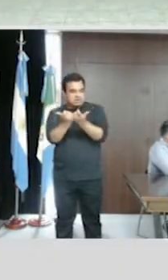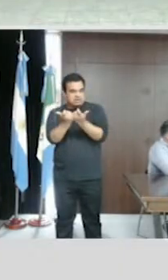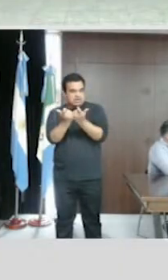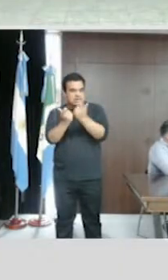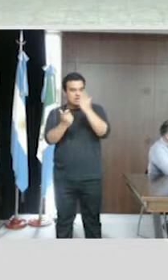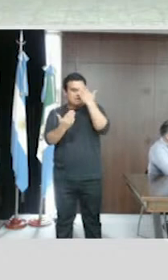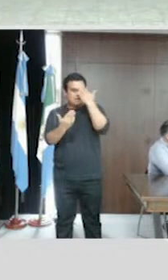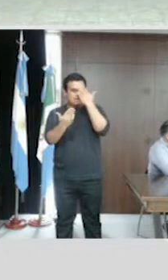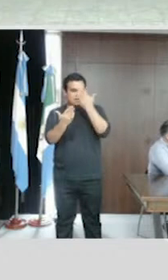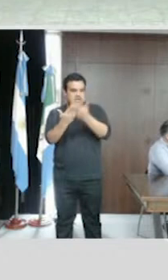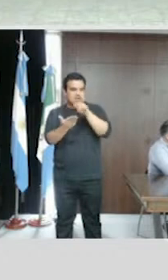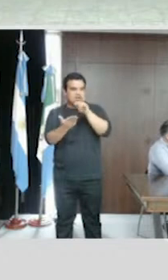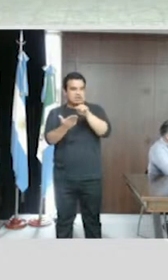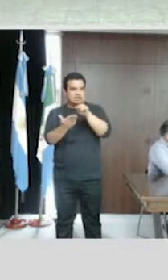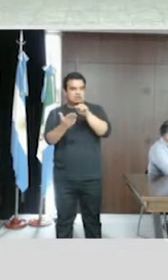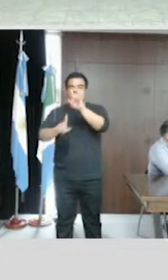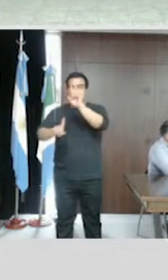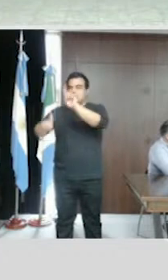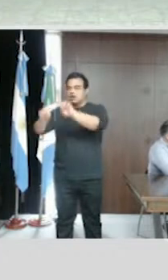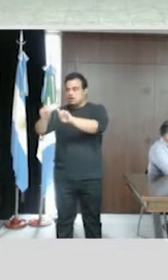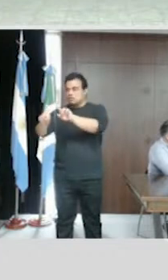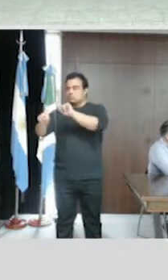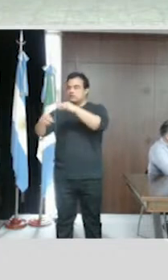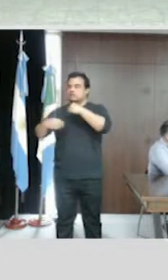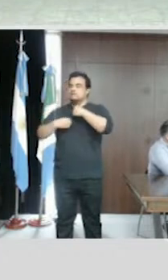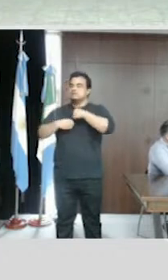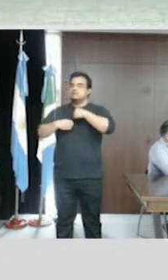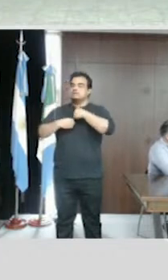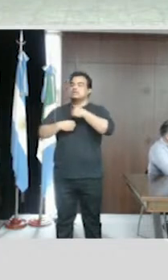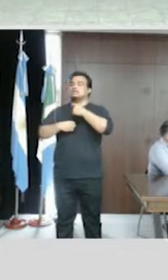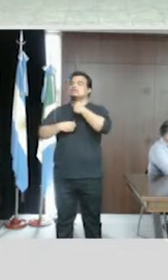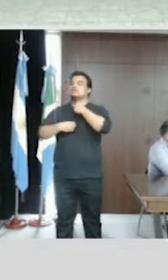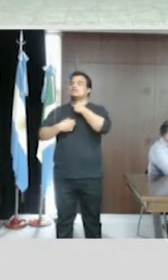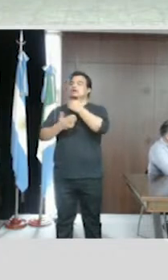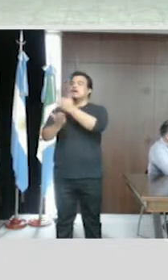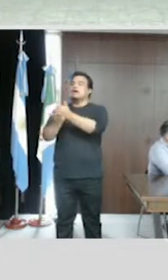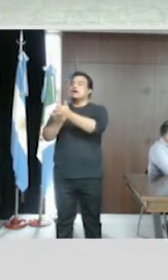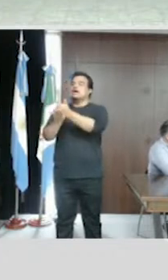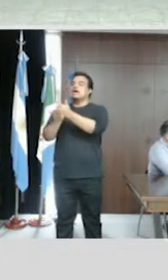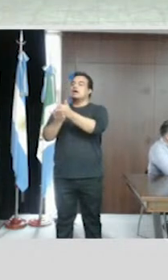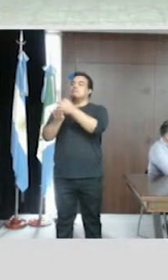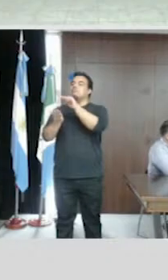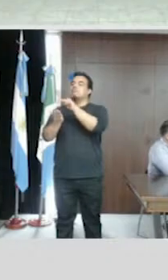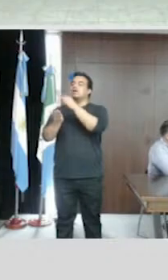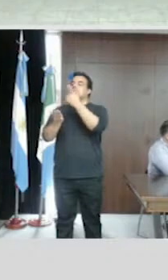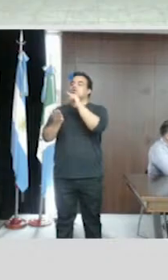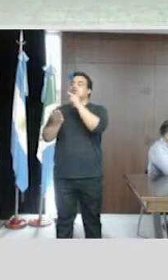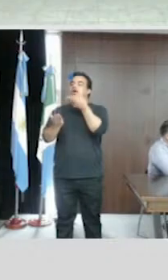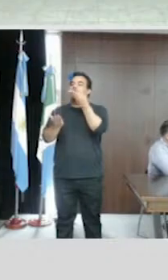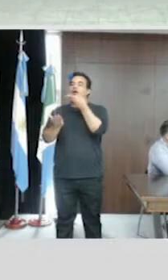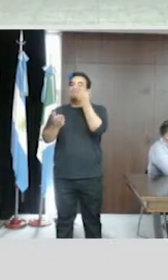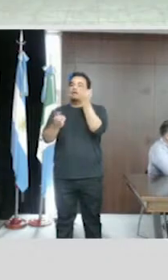siente, que espera, que desearía un ser humano que no lo puede verbalizar?